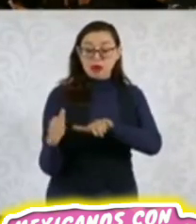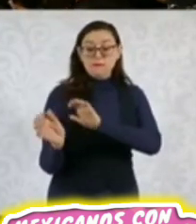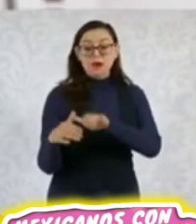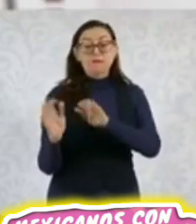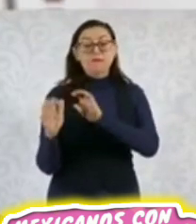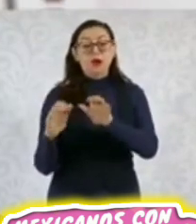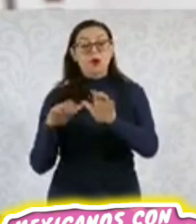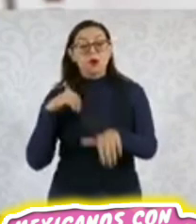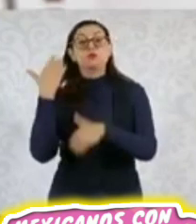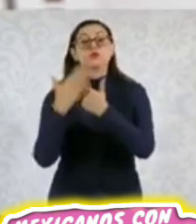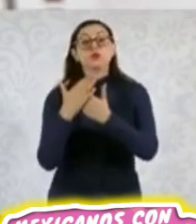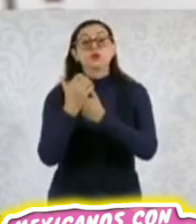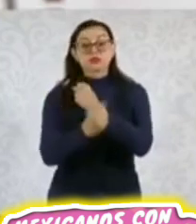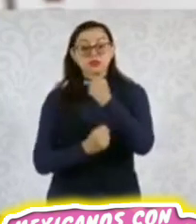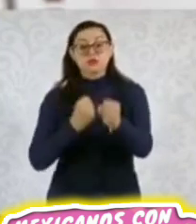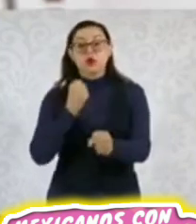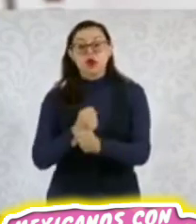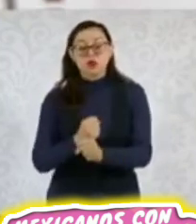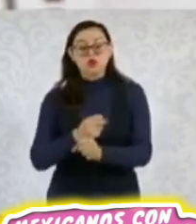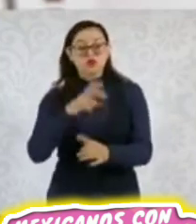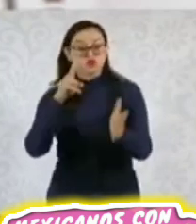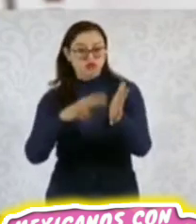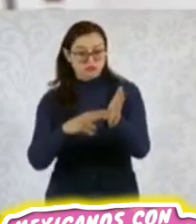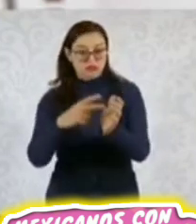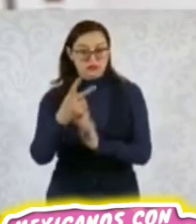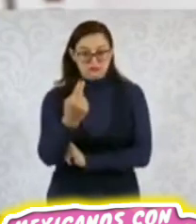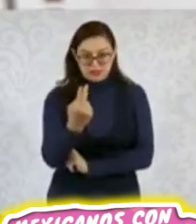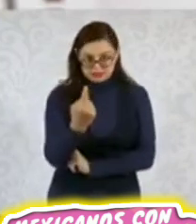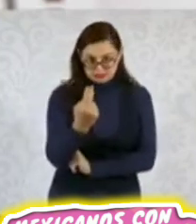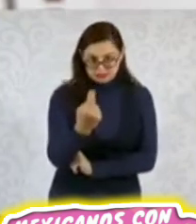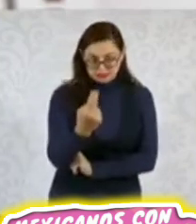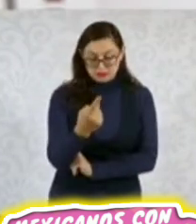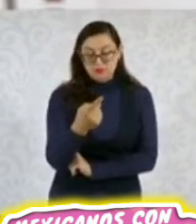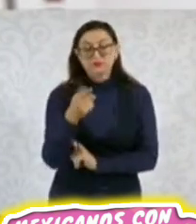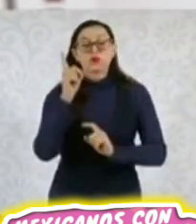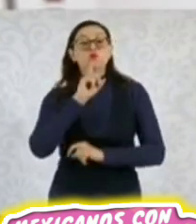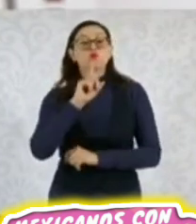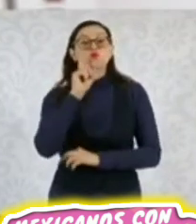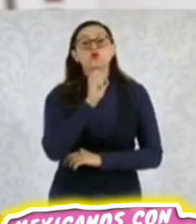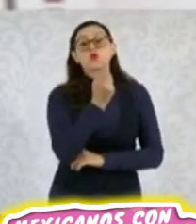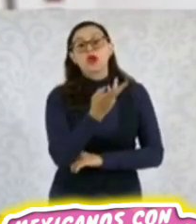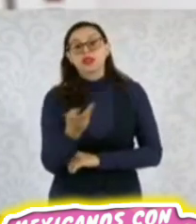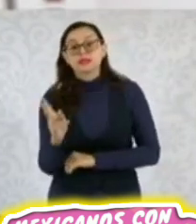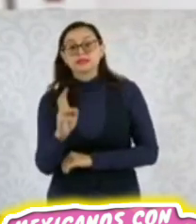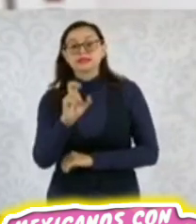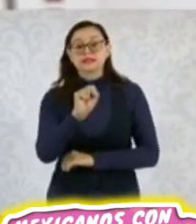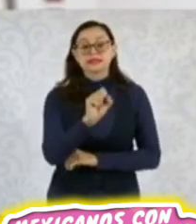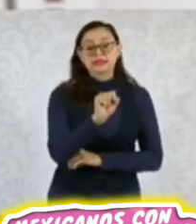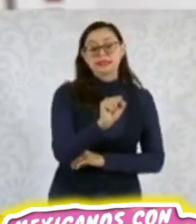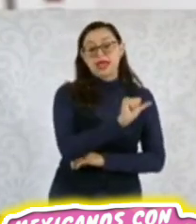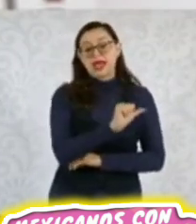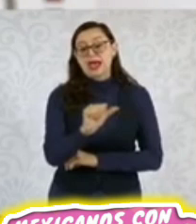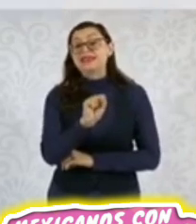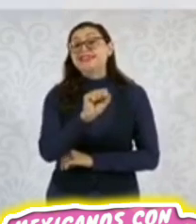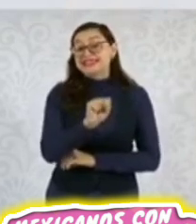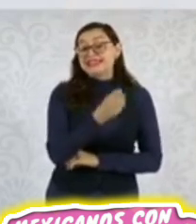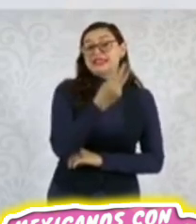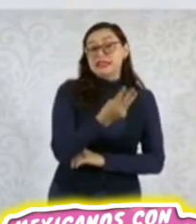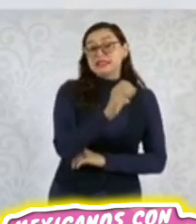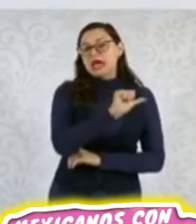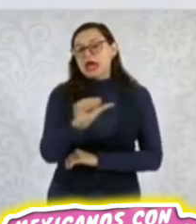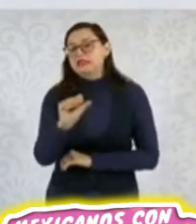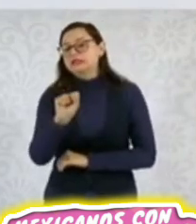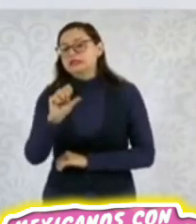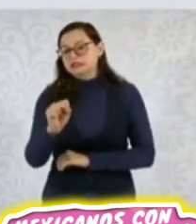las mujeres de 63 y 64 años tengan su apoyo, y en